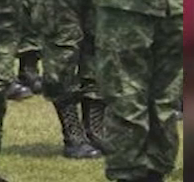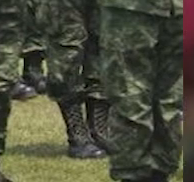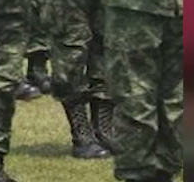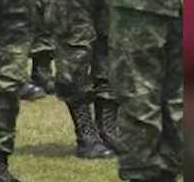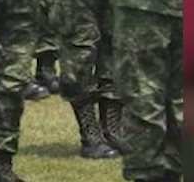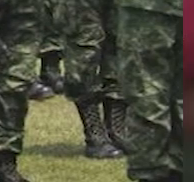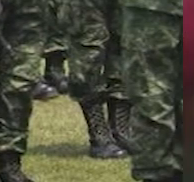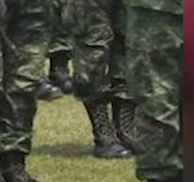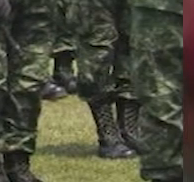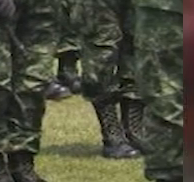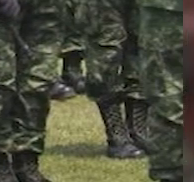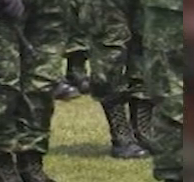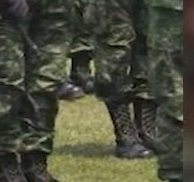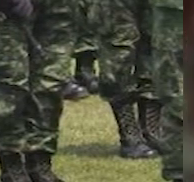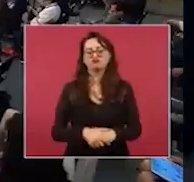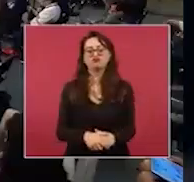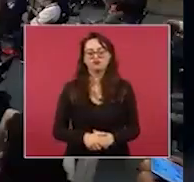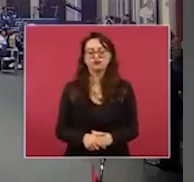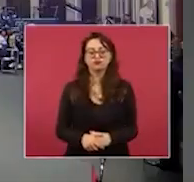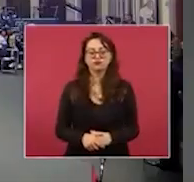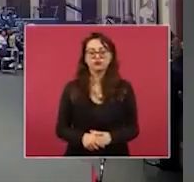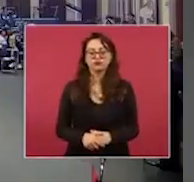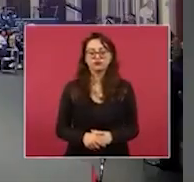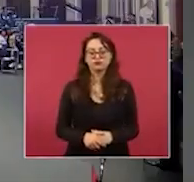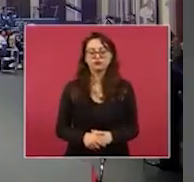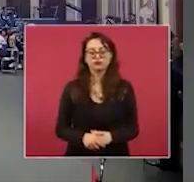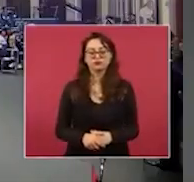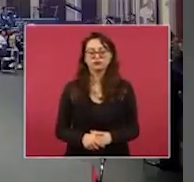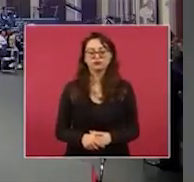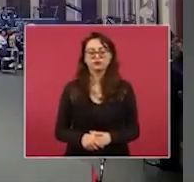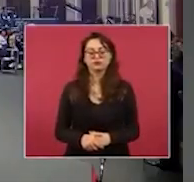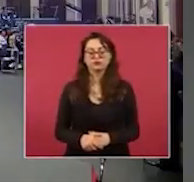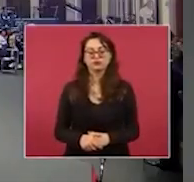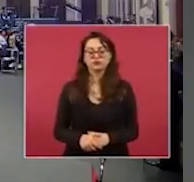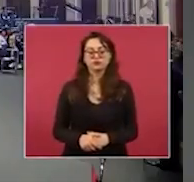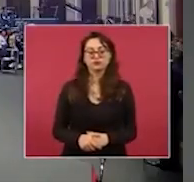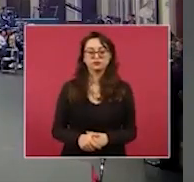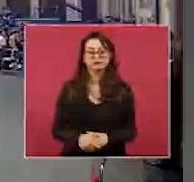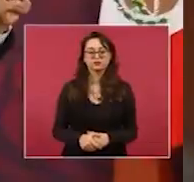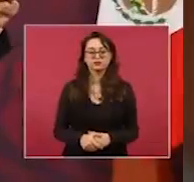del Pentágono de Estados Unidos. No, y vamos